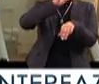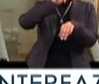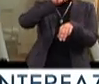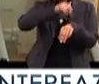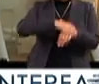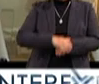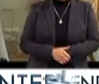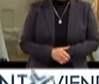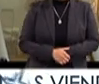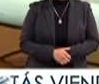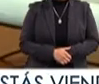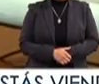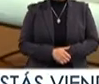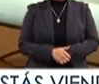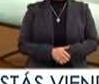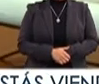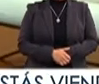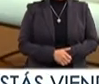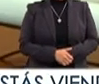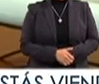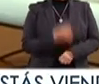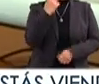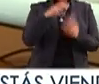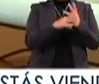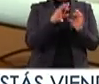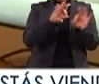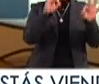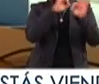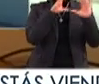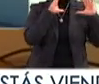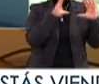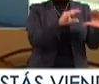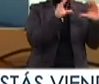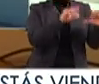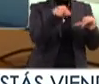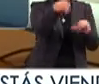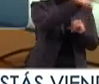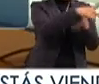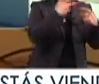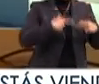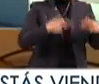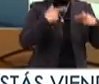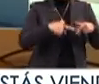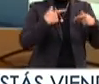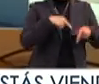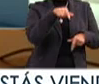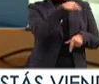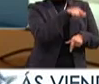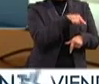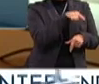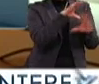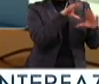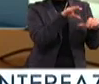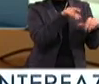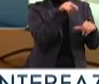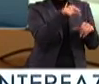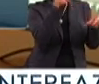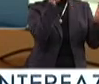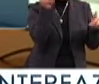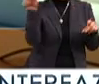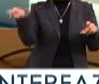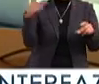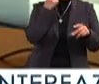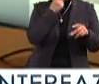Politécnico Nacional y algo muy importante la formación de recursos humanos en estos